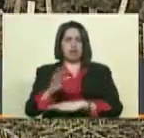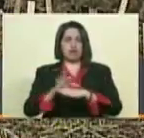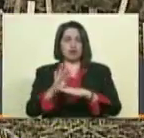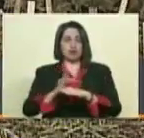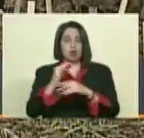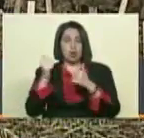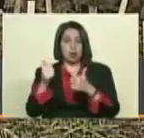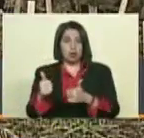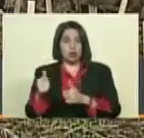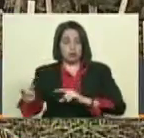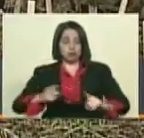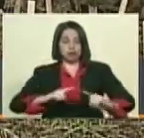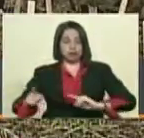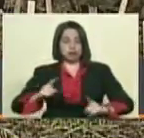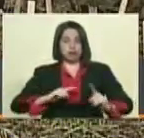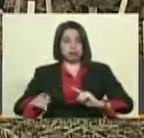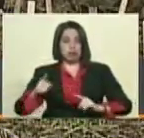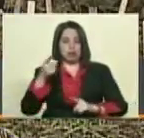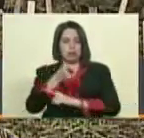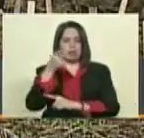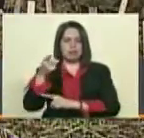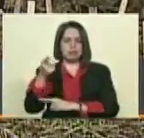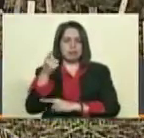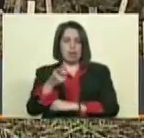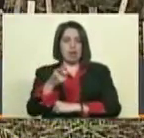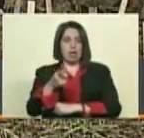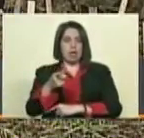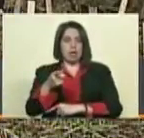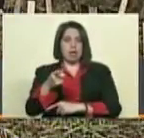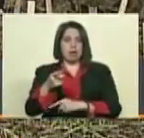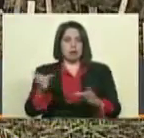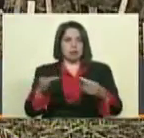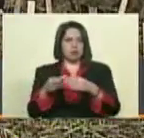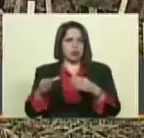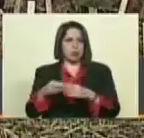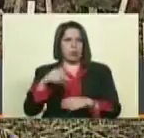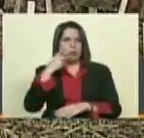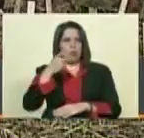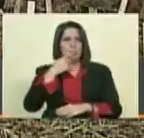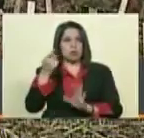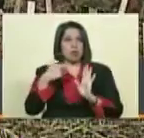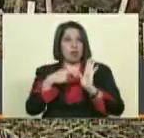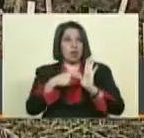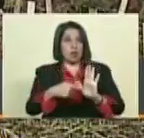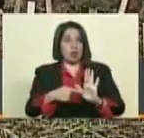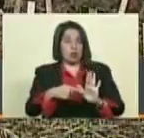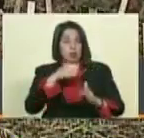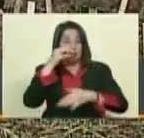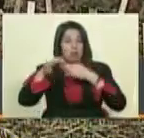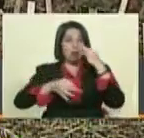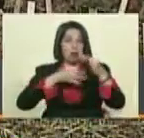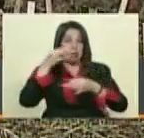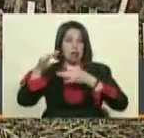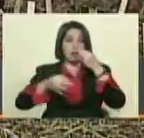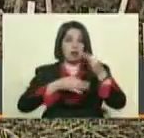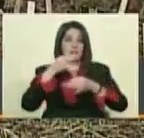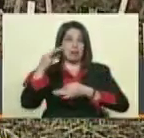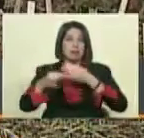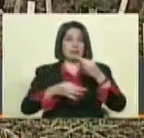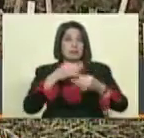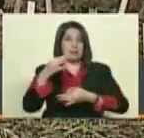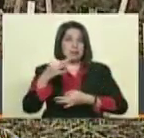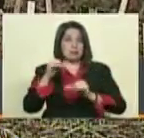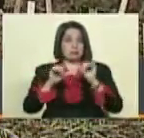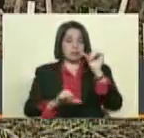de comandar y mandar sus tropas. Y le va a hacer una explicación espontánea y